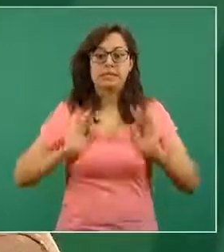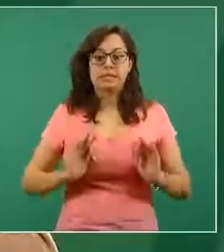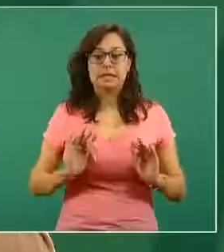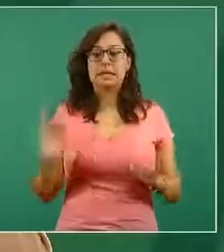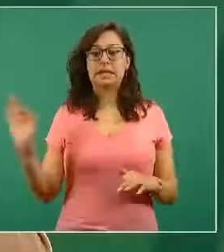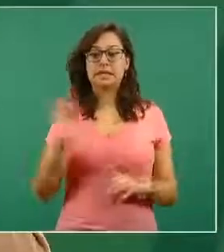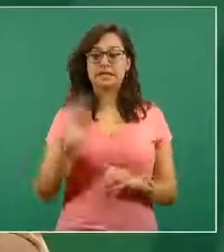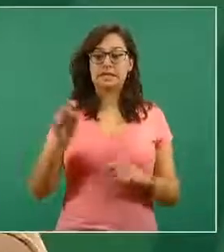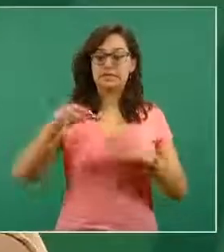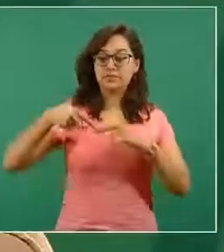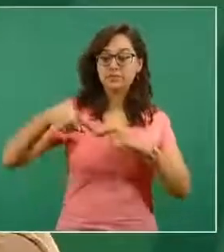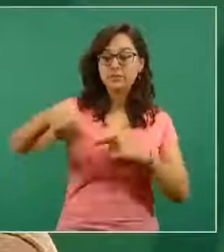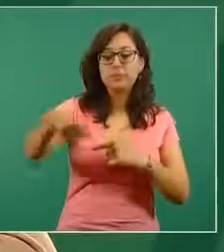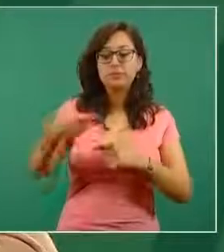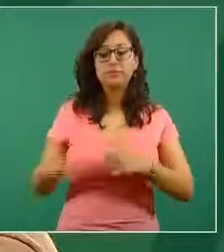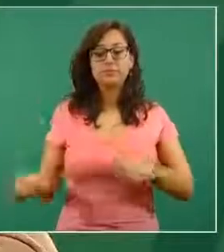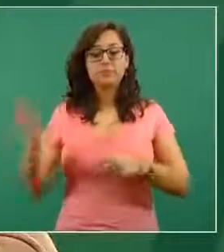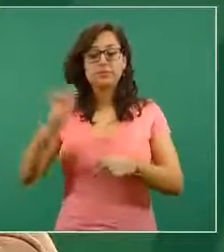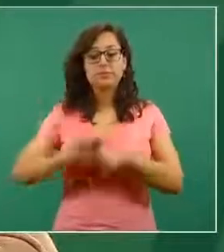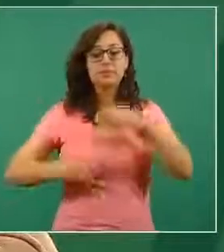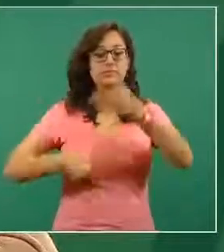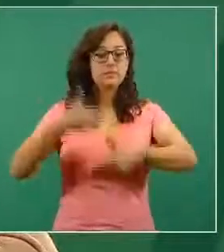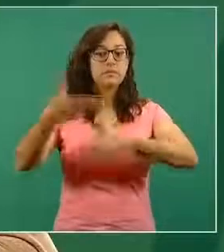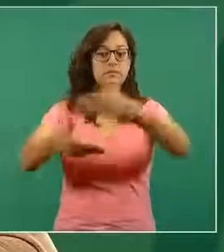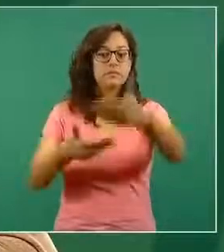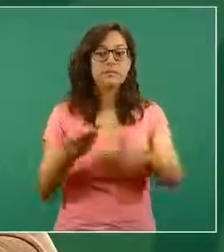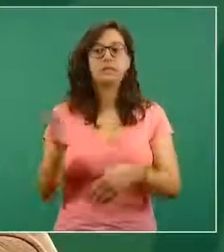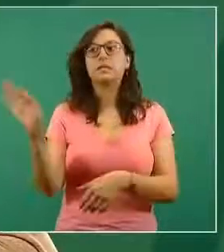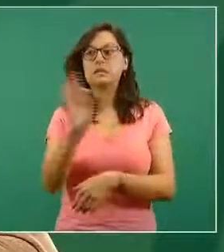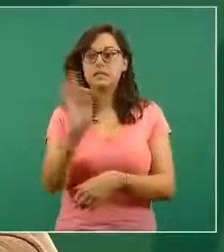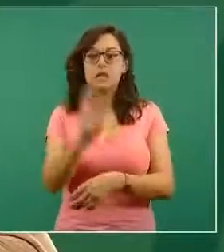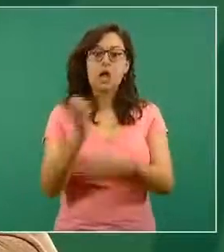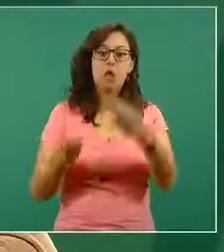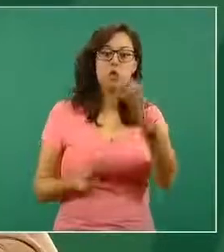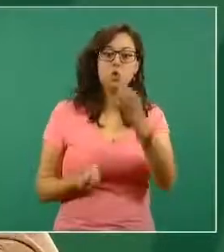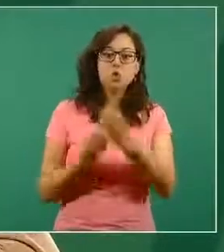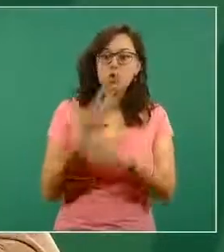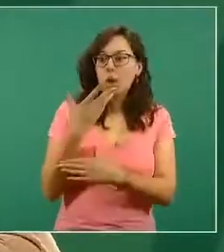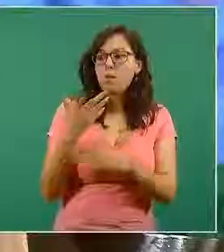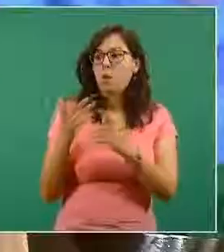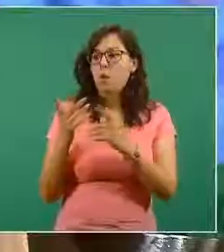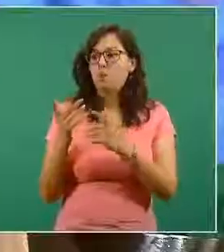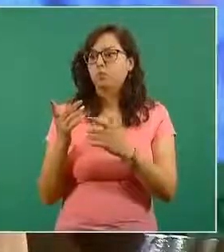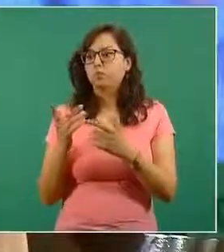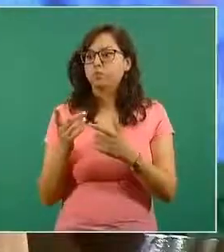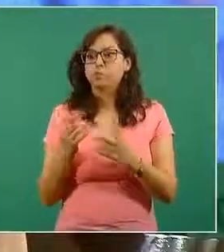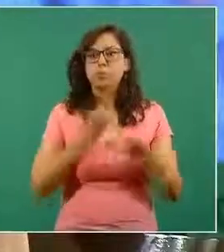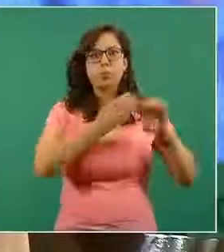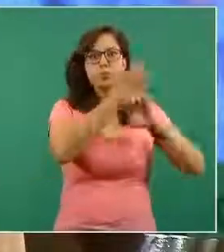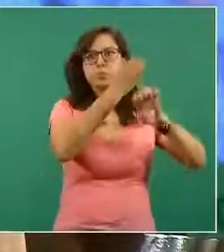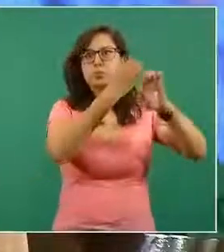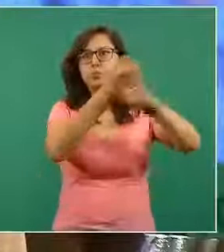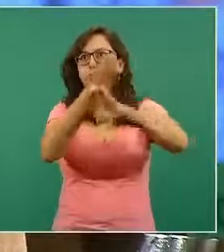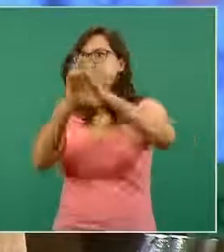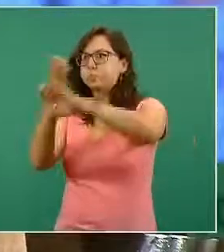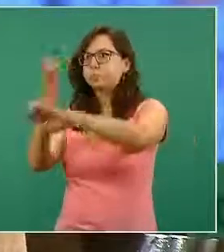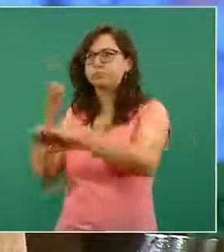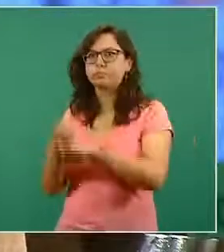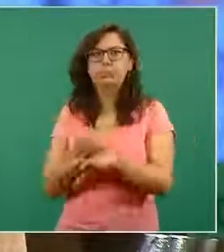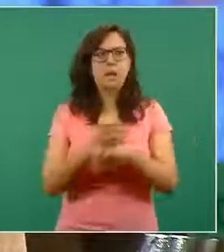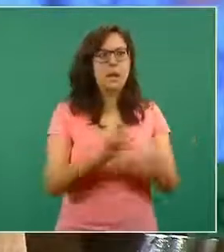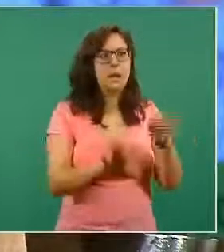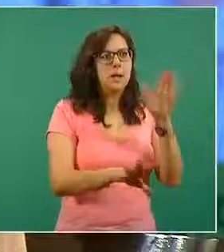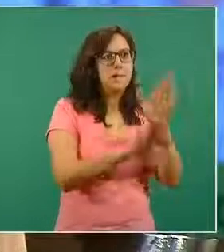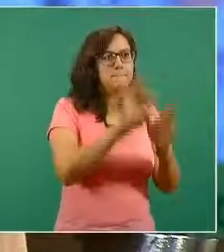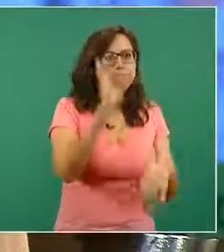de la semana, en los meses posteriores, se identificara alguna cepa no solo en su estado, sino en cualquier otro estado de la República, pues se daría a